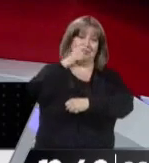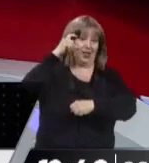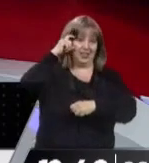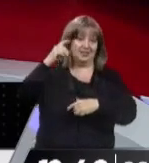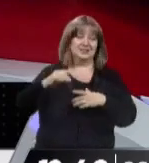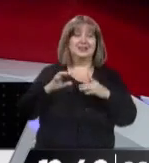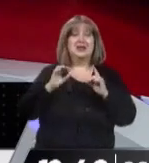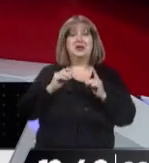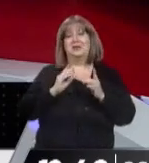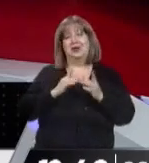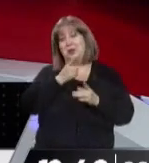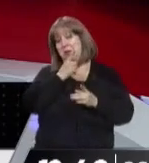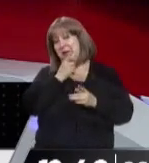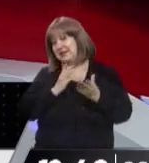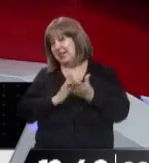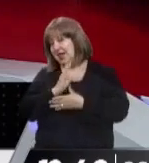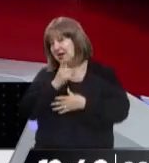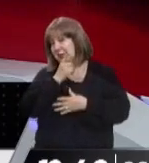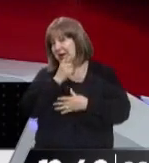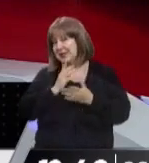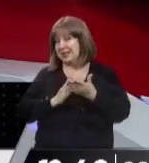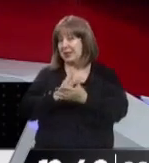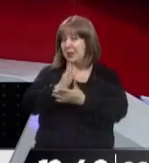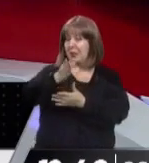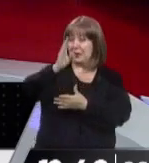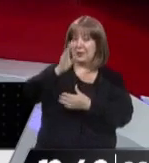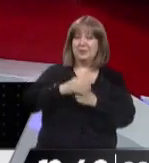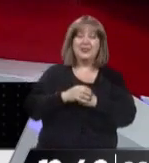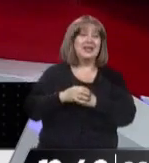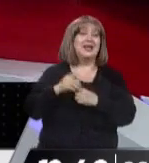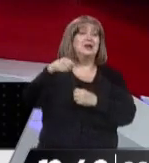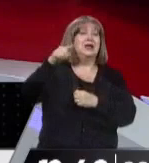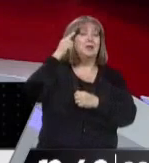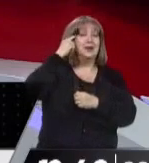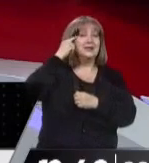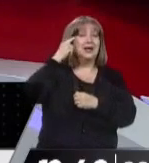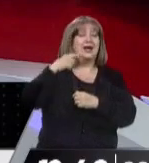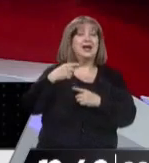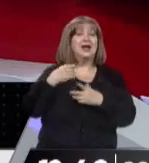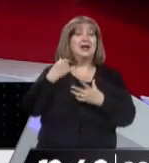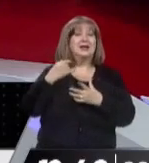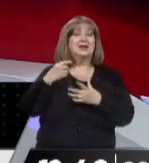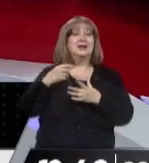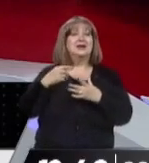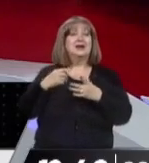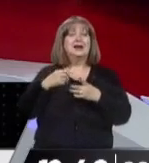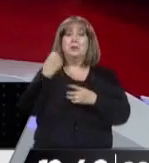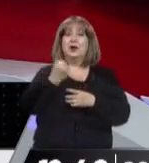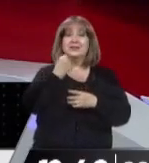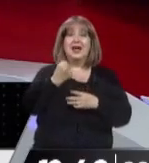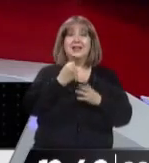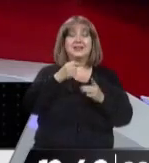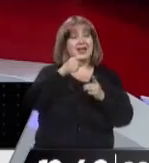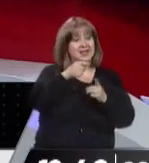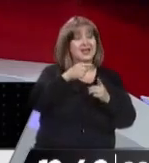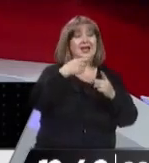a Julia. Yo la veo eterna, como dice ella. Y ¿sabés qué? Me gustó mucho que alguien piense rápidamente, esta historia está buena, hay que buscar a Julián Chávez, que él se haya transformado